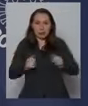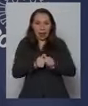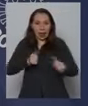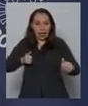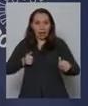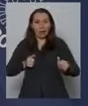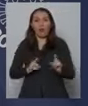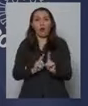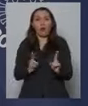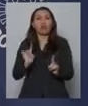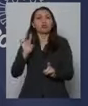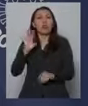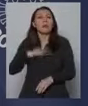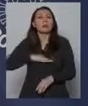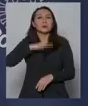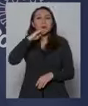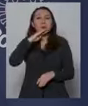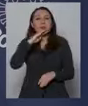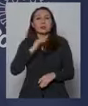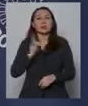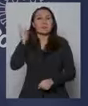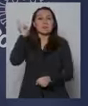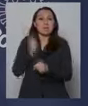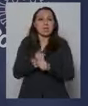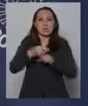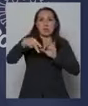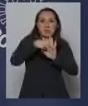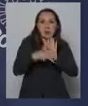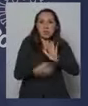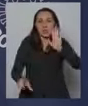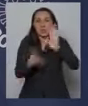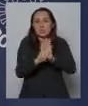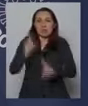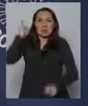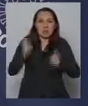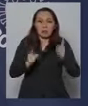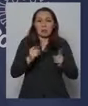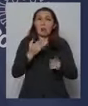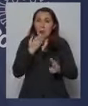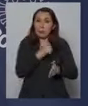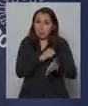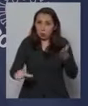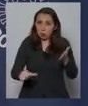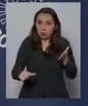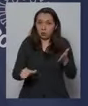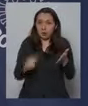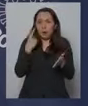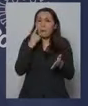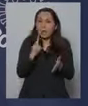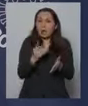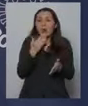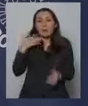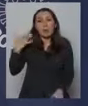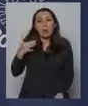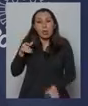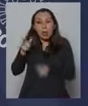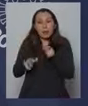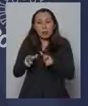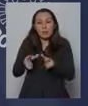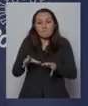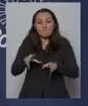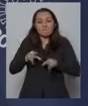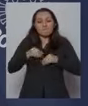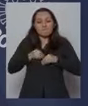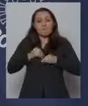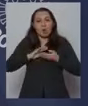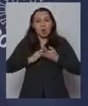pero no solamente basta que impongamos normas, leyes y también sanciones, sino que es fundamental que la